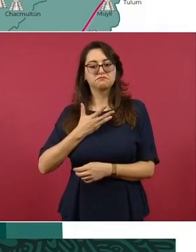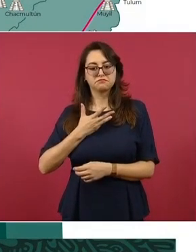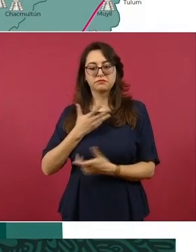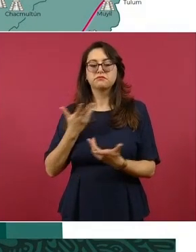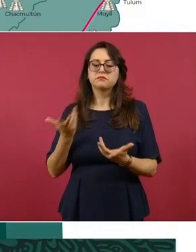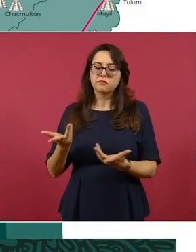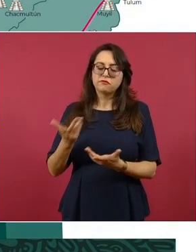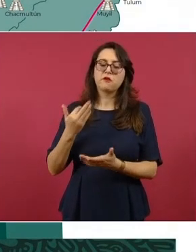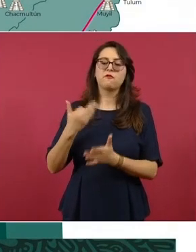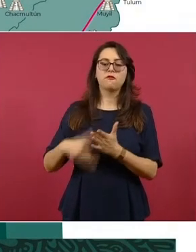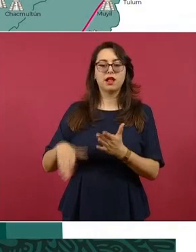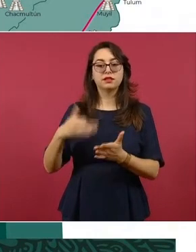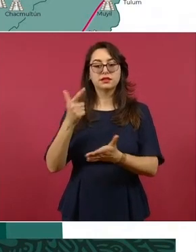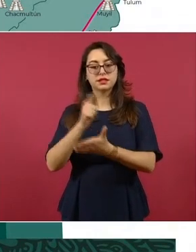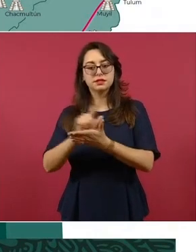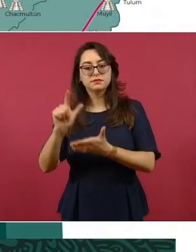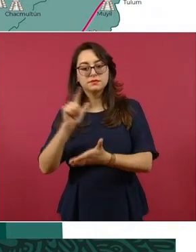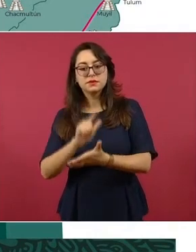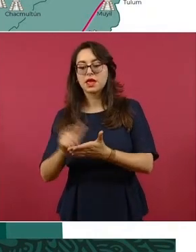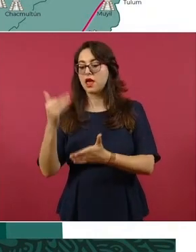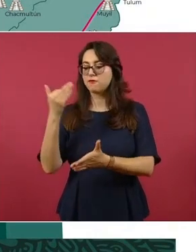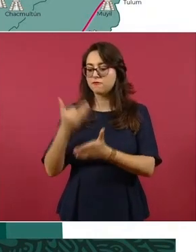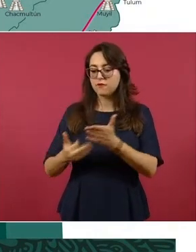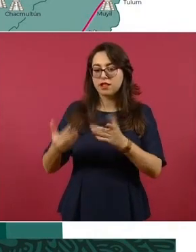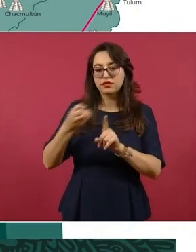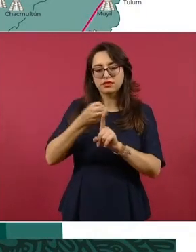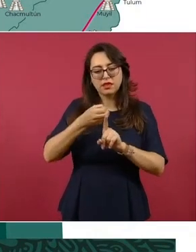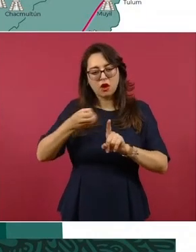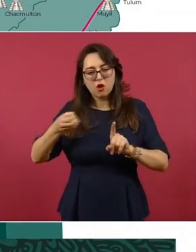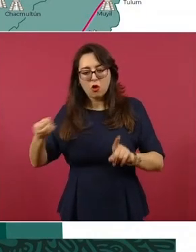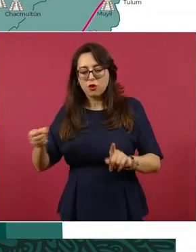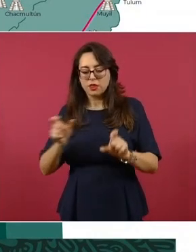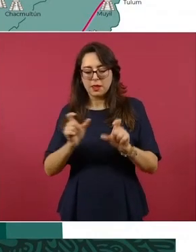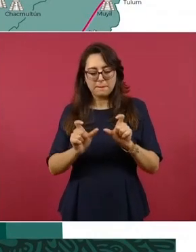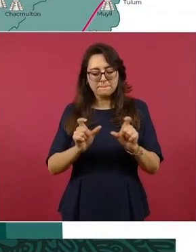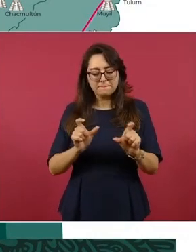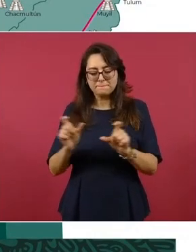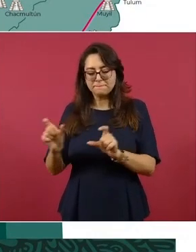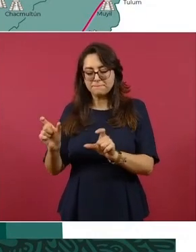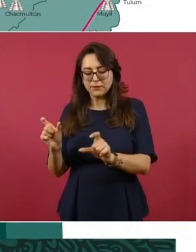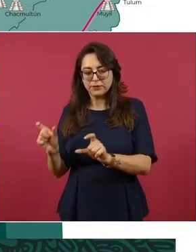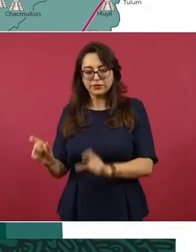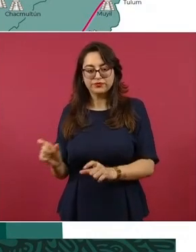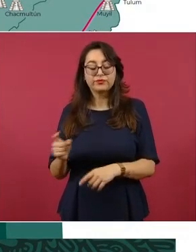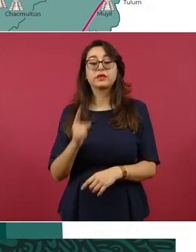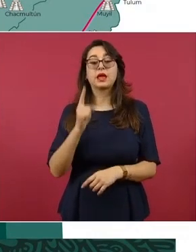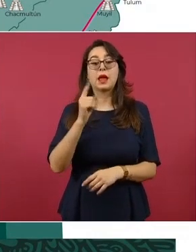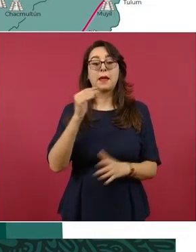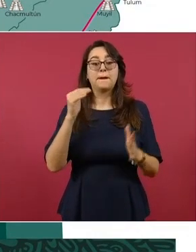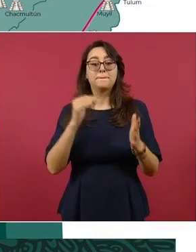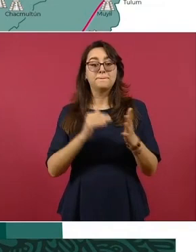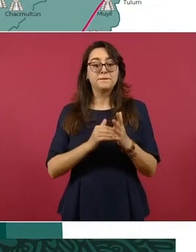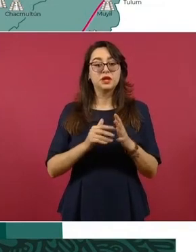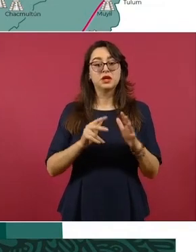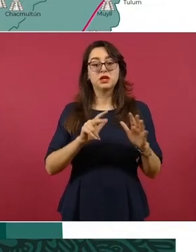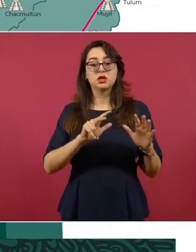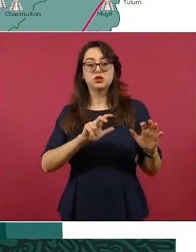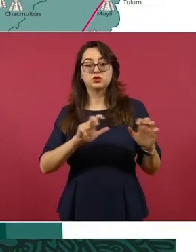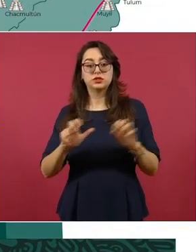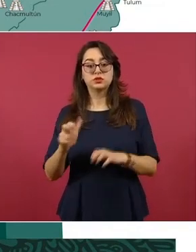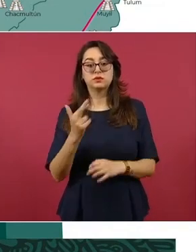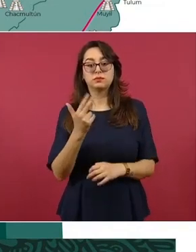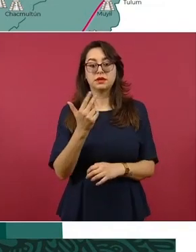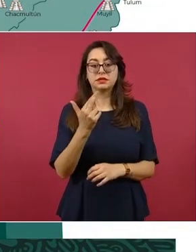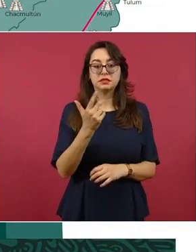su limpieza, su clasificación y ordenamiento. 1 mil 825 bienes muebles